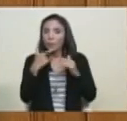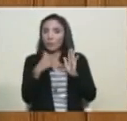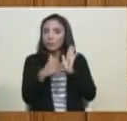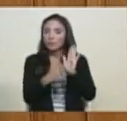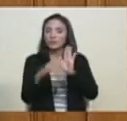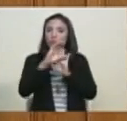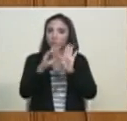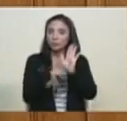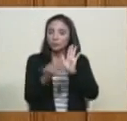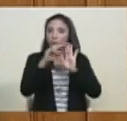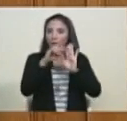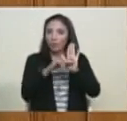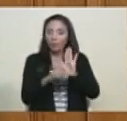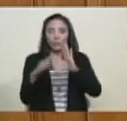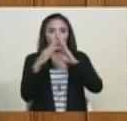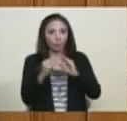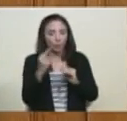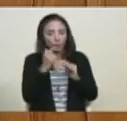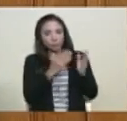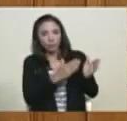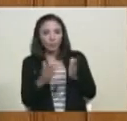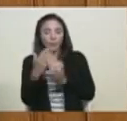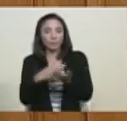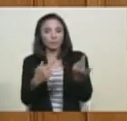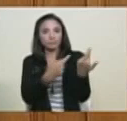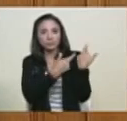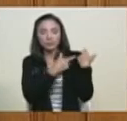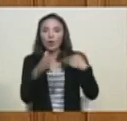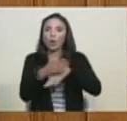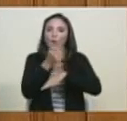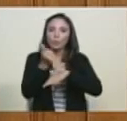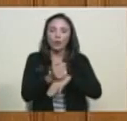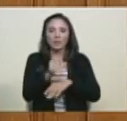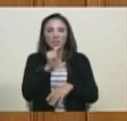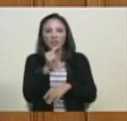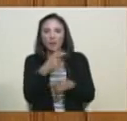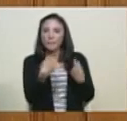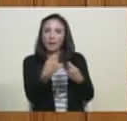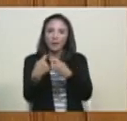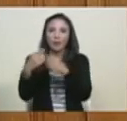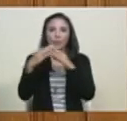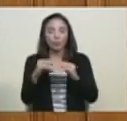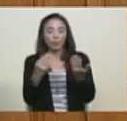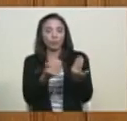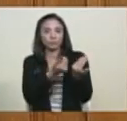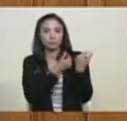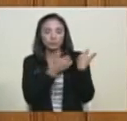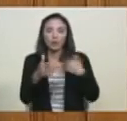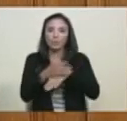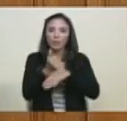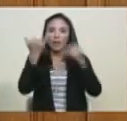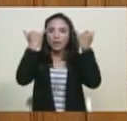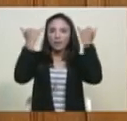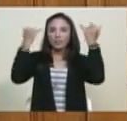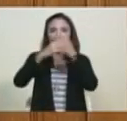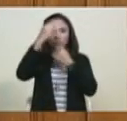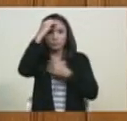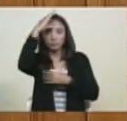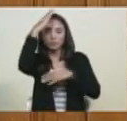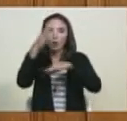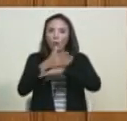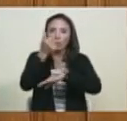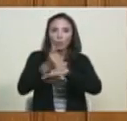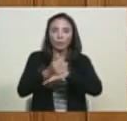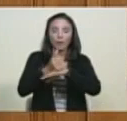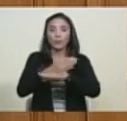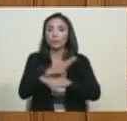constitucionales para establecer los responsables directos, los financistas, los responsables intelectuales, los apoyos políticos